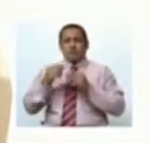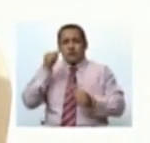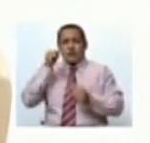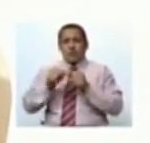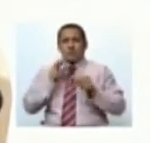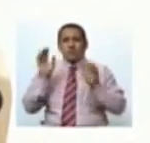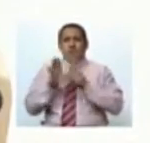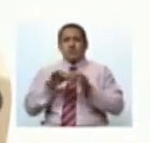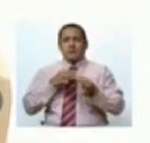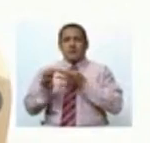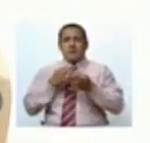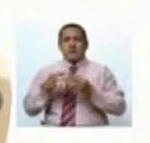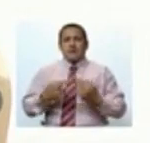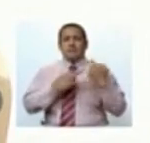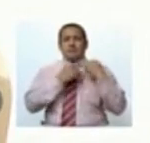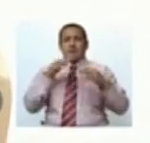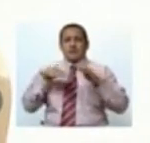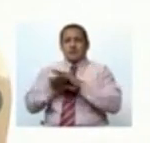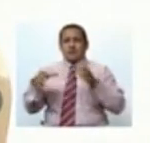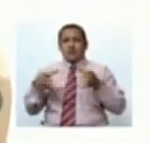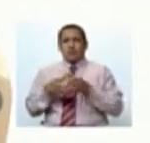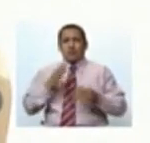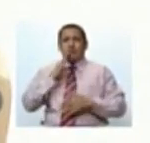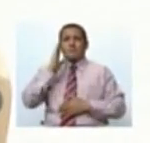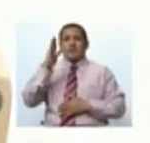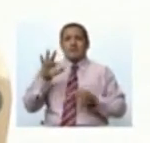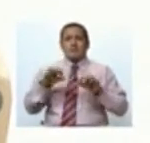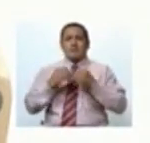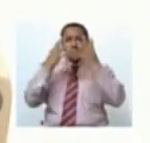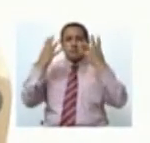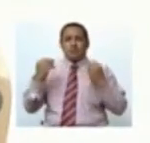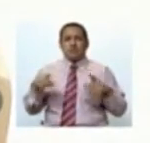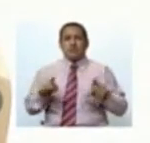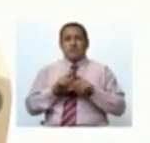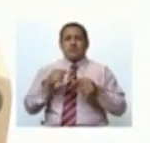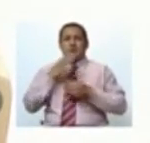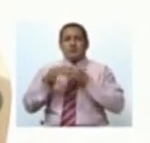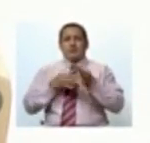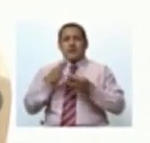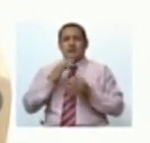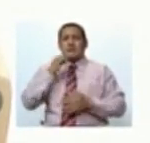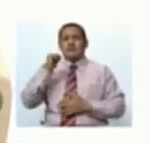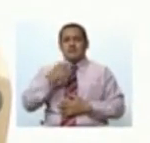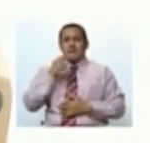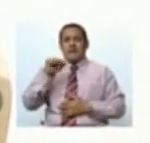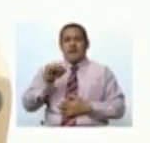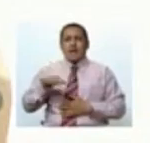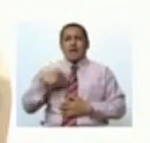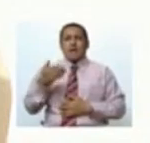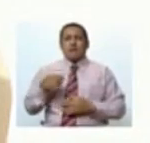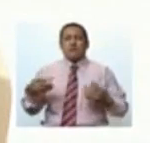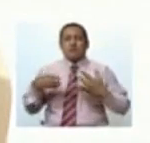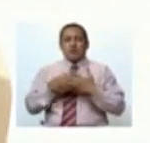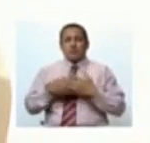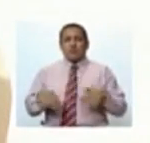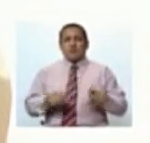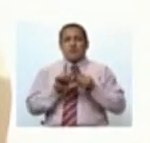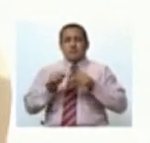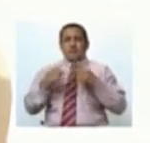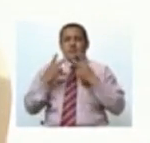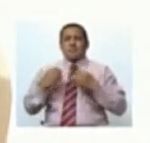esos mandatos, esas obligaciones dentro de lo que implica el vínculo del matrimonio para decir si hubo una